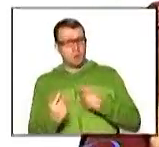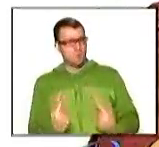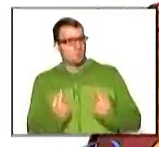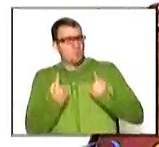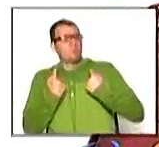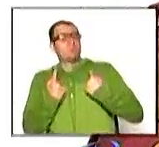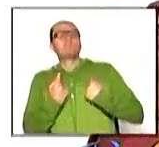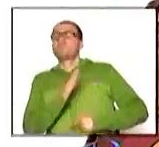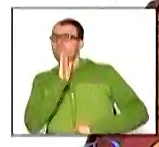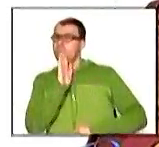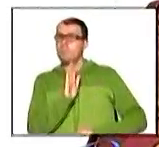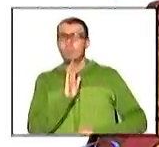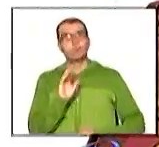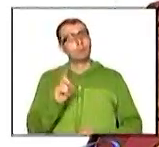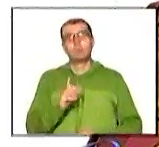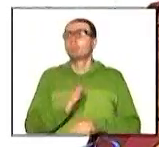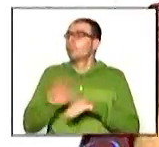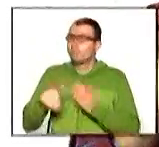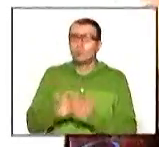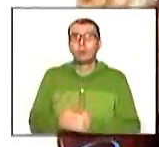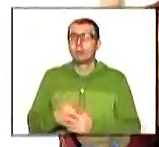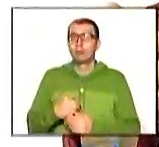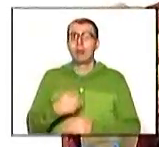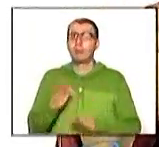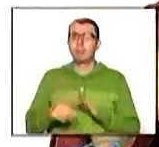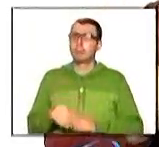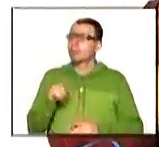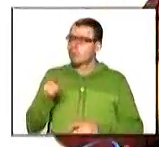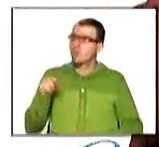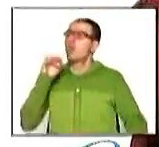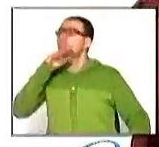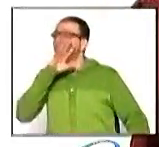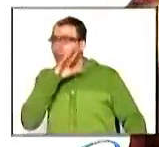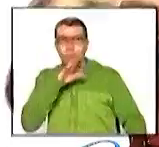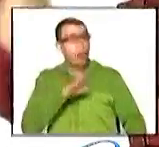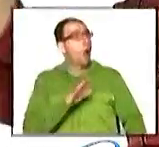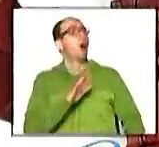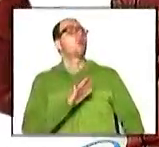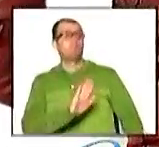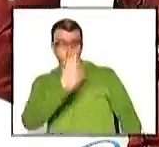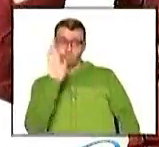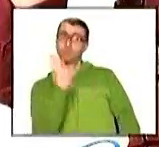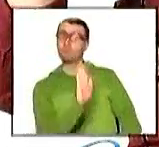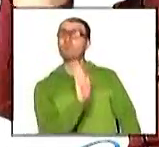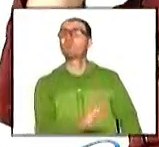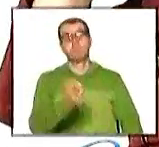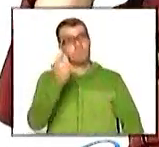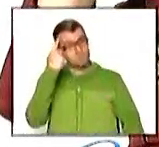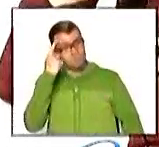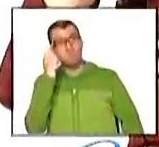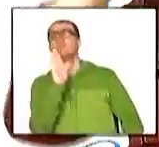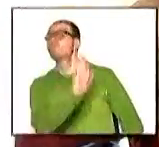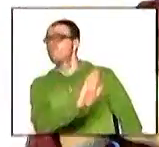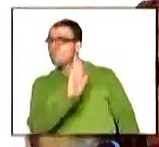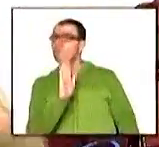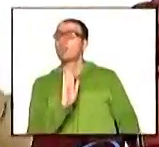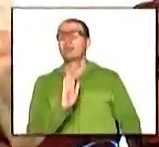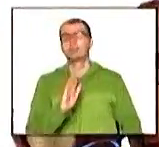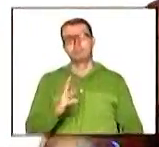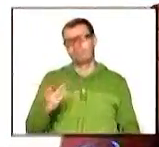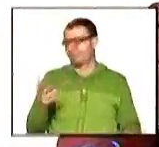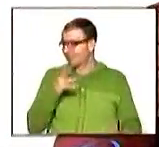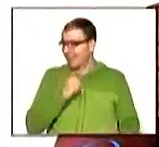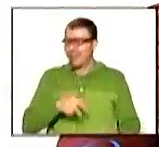tomamos todo personal, y nos mientan la madre, entonces yo, ya eso se volvió una catapulta en la vida, y eso no es